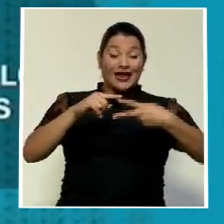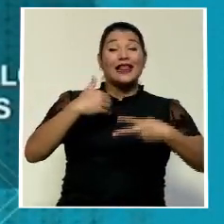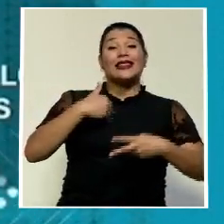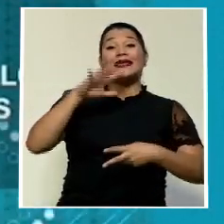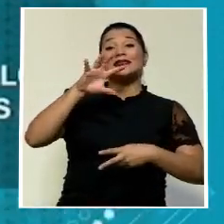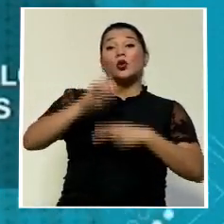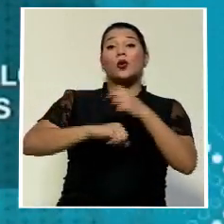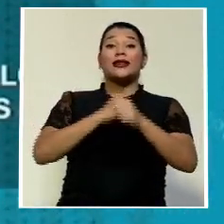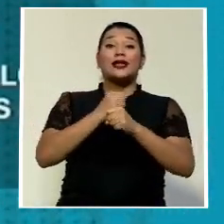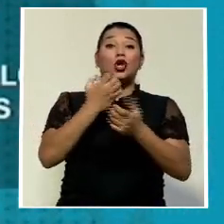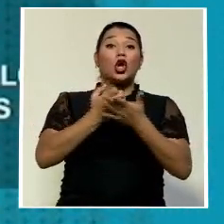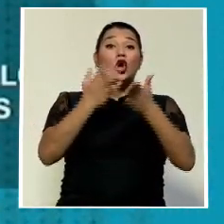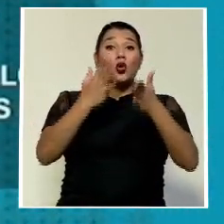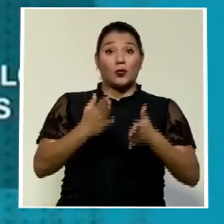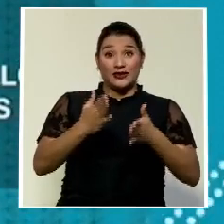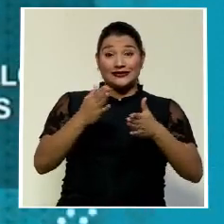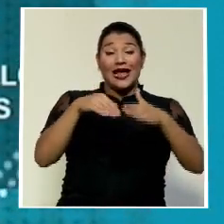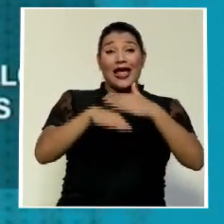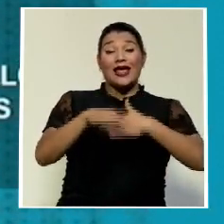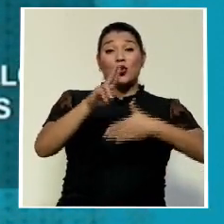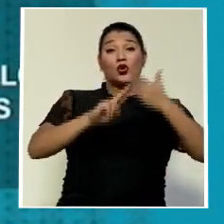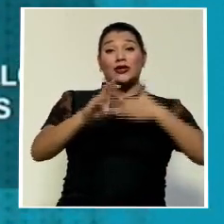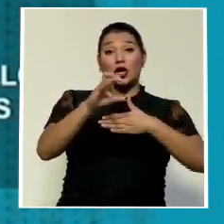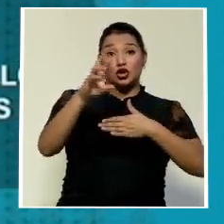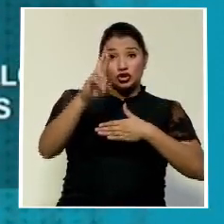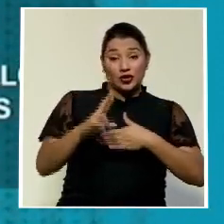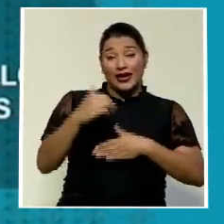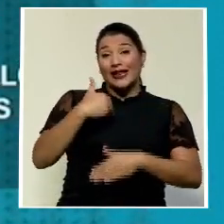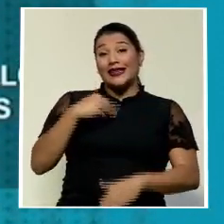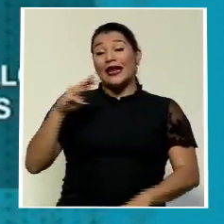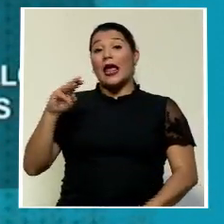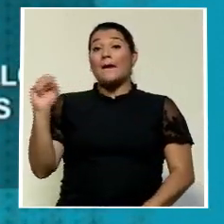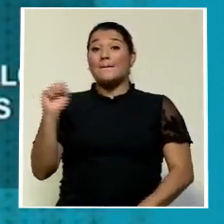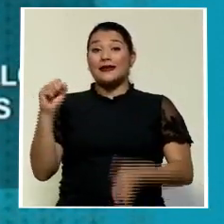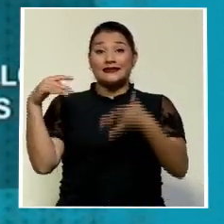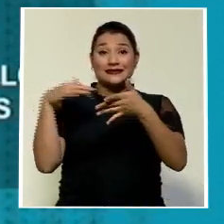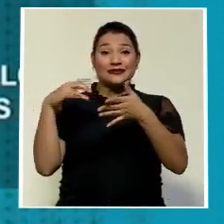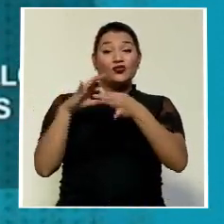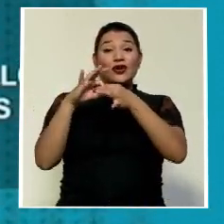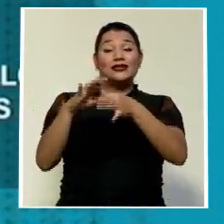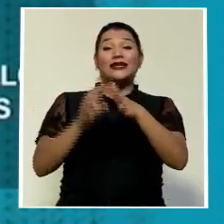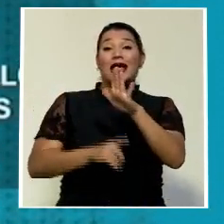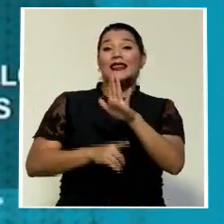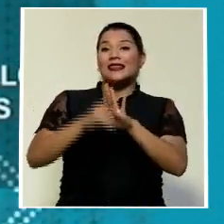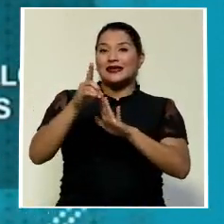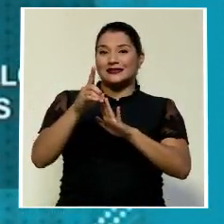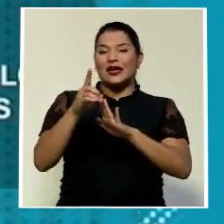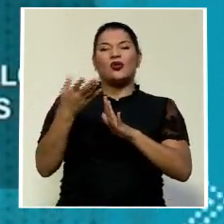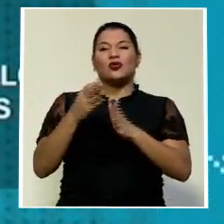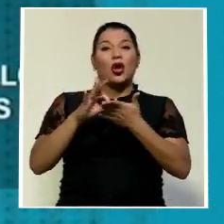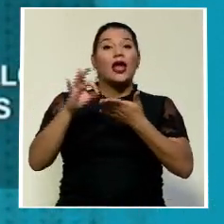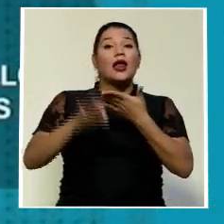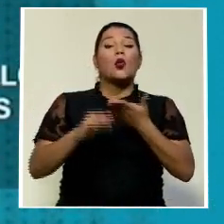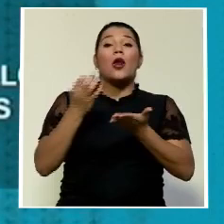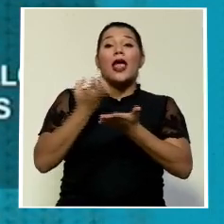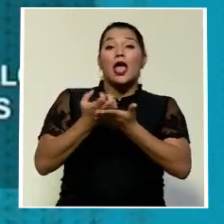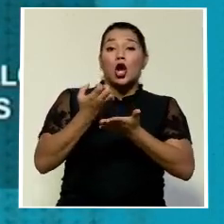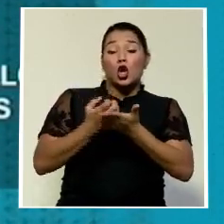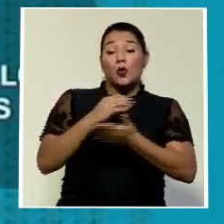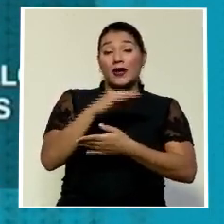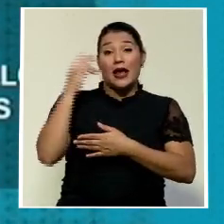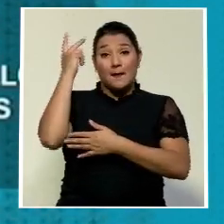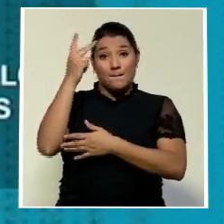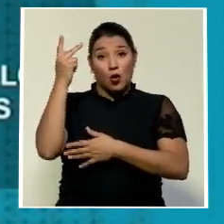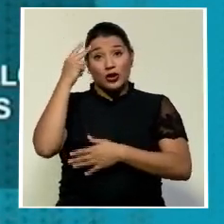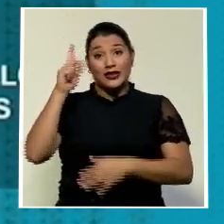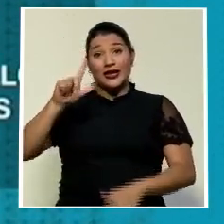de la Universidad de Costa Rica y tiene una maestría de estudios sobre el desarrollo de la Escuela Económica y Política